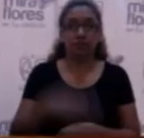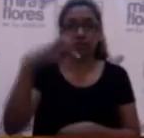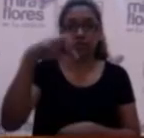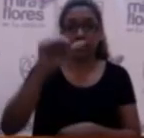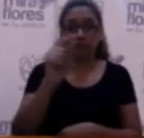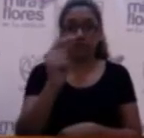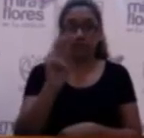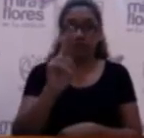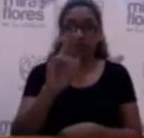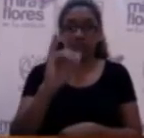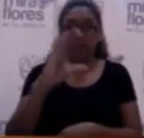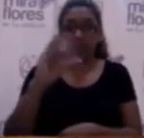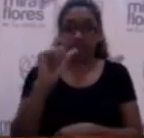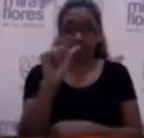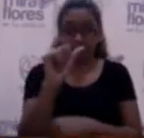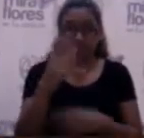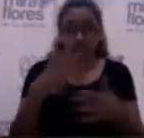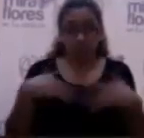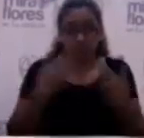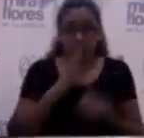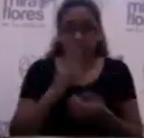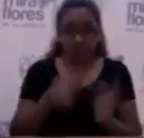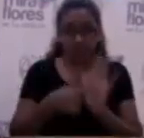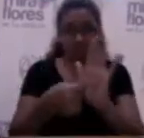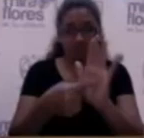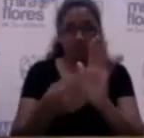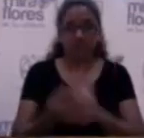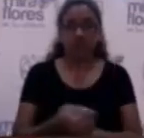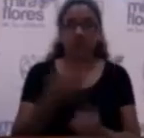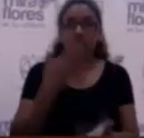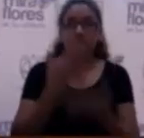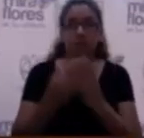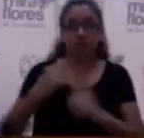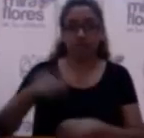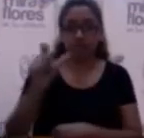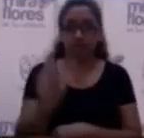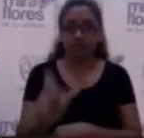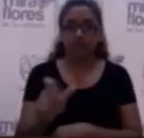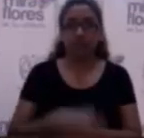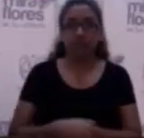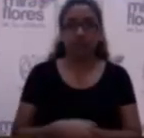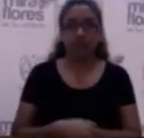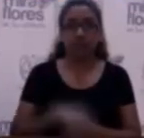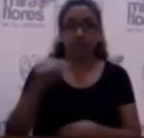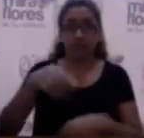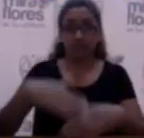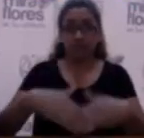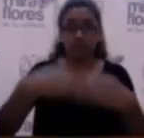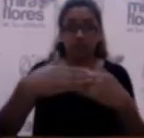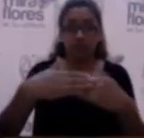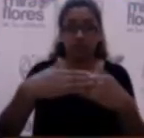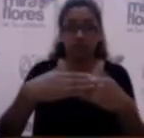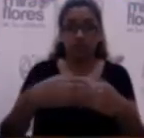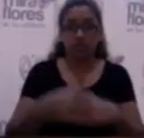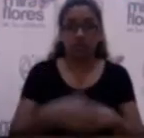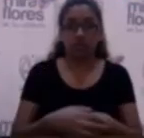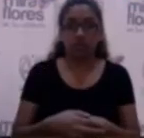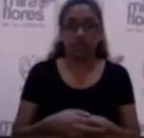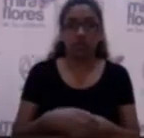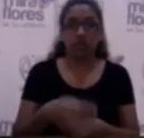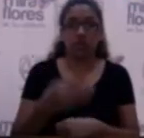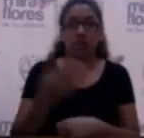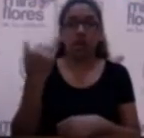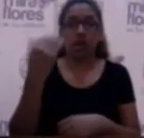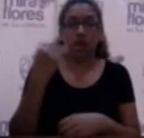Sí, le ha levantado la mano la regidora Patricia del Río de Olavide. Adelante, tiene usted el uso de la palabra. Gracias, señor alcalde.